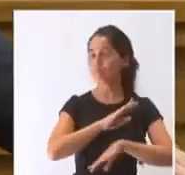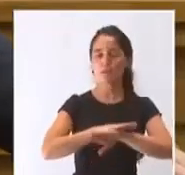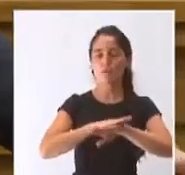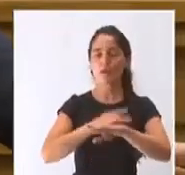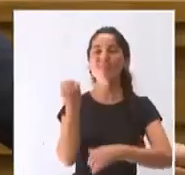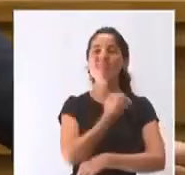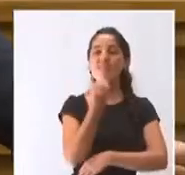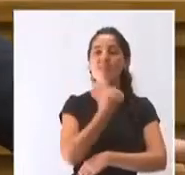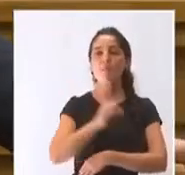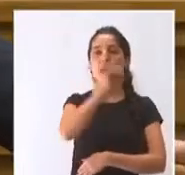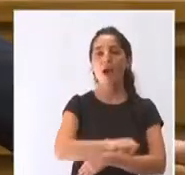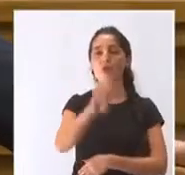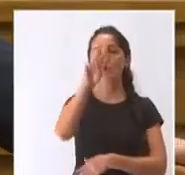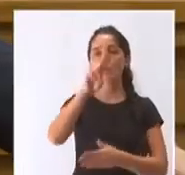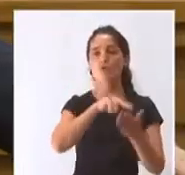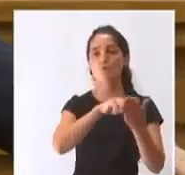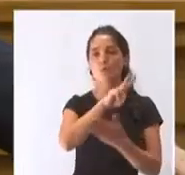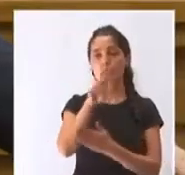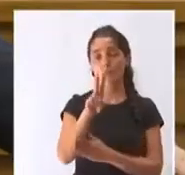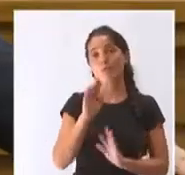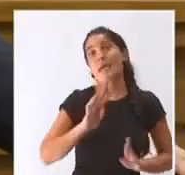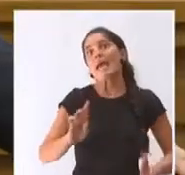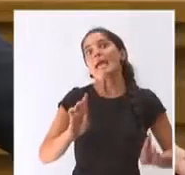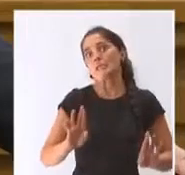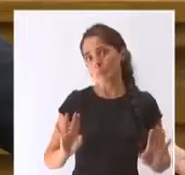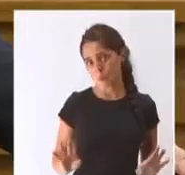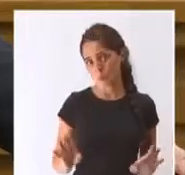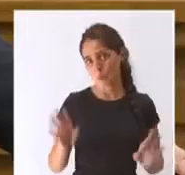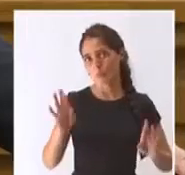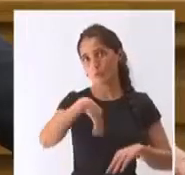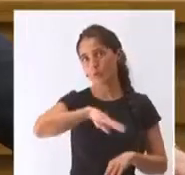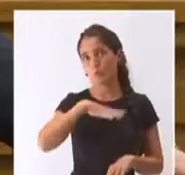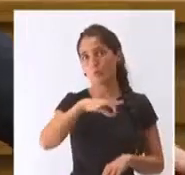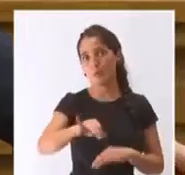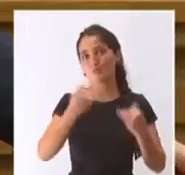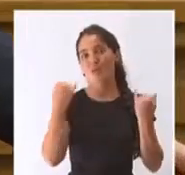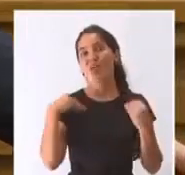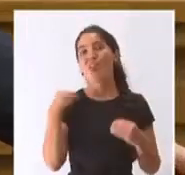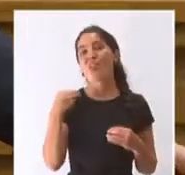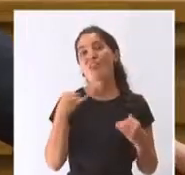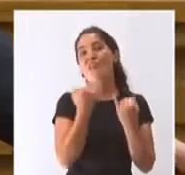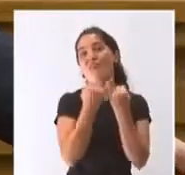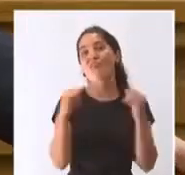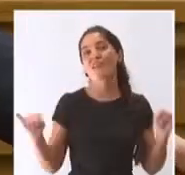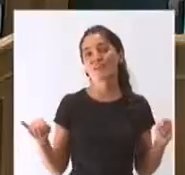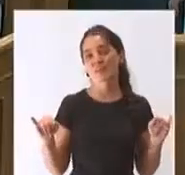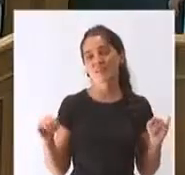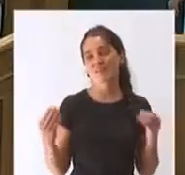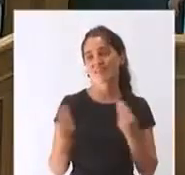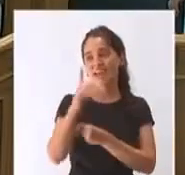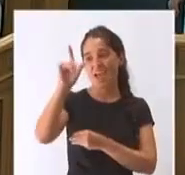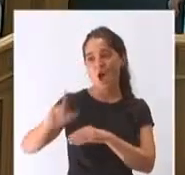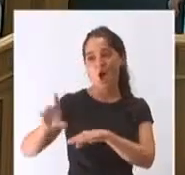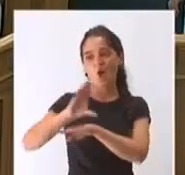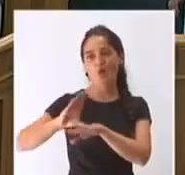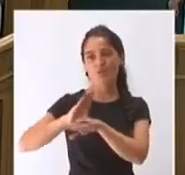confío en que sea así que lo podamos celebrar consejero va a ser difícil encontrar alguien más concienciado que el consejero